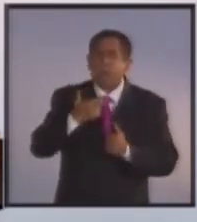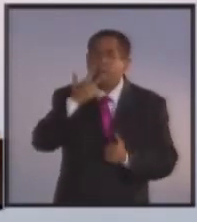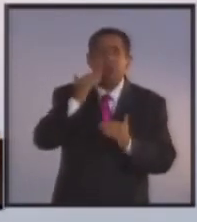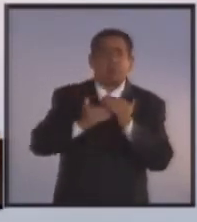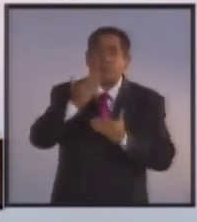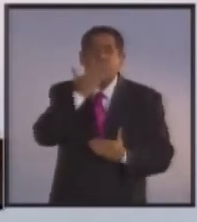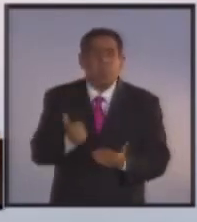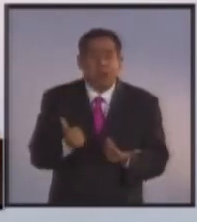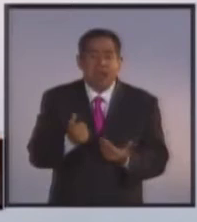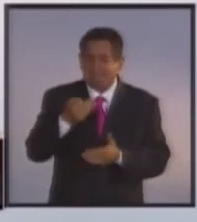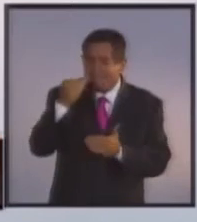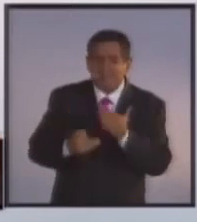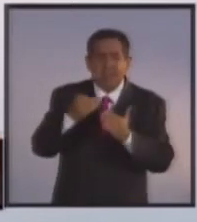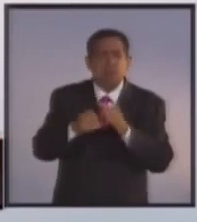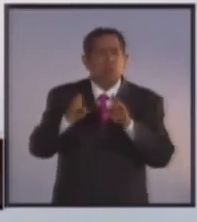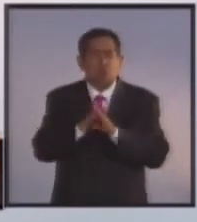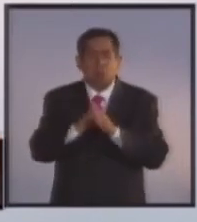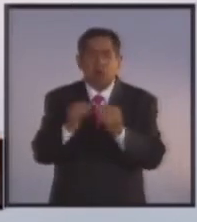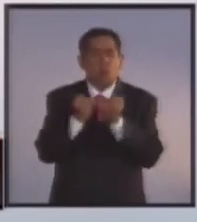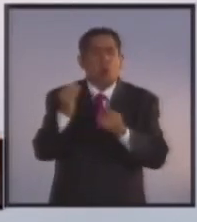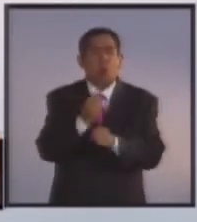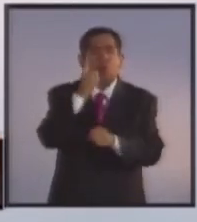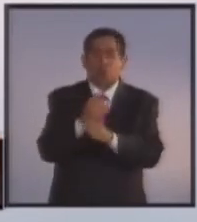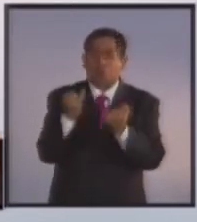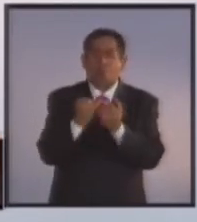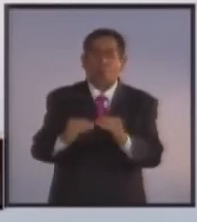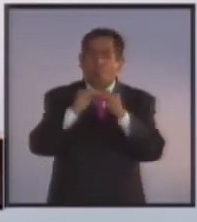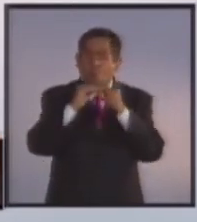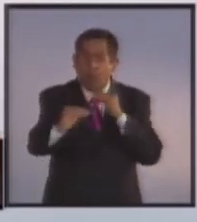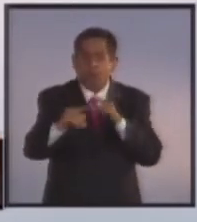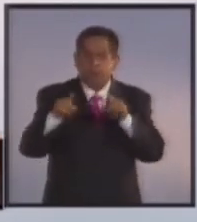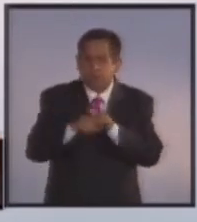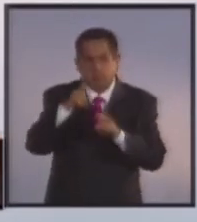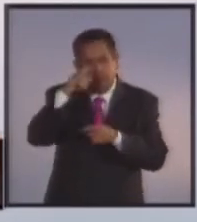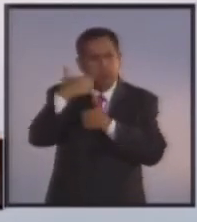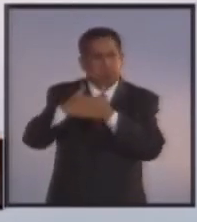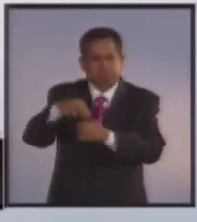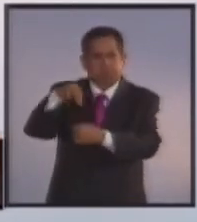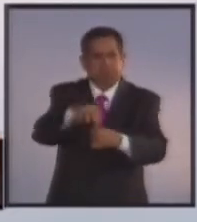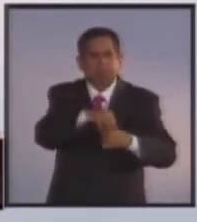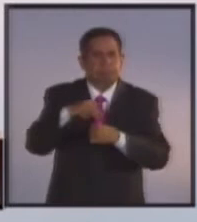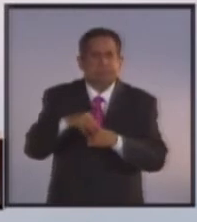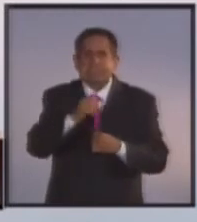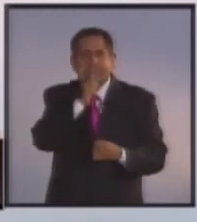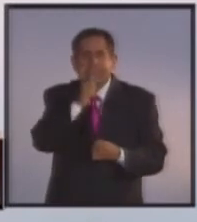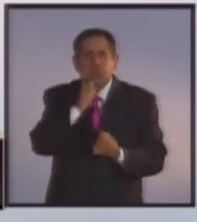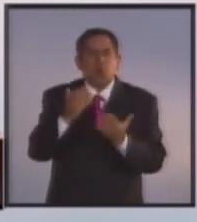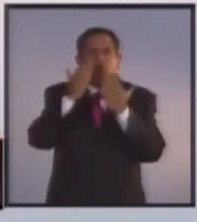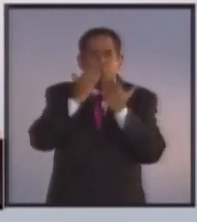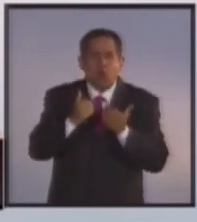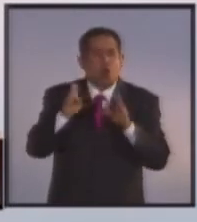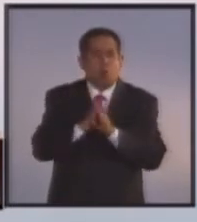porque precisamente no hemos logrado que la igualdad de oportunidad en la democracia electoral que hoy vivimos se